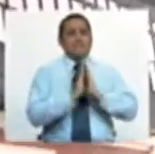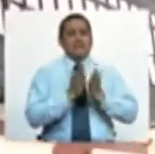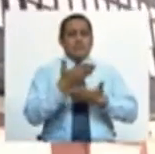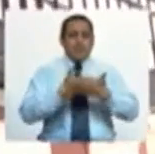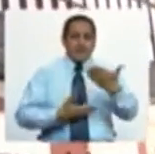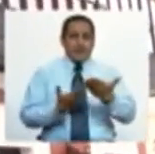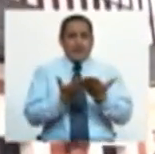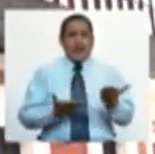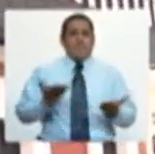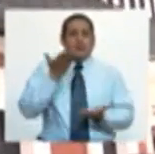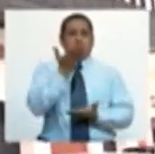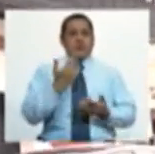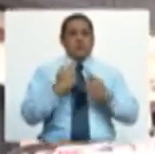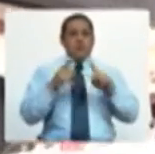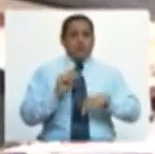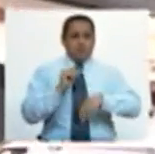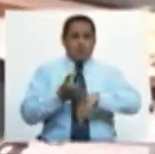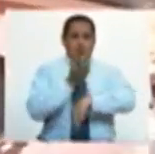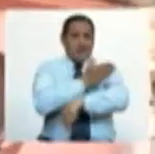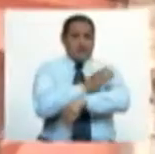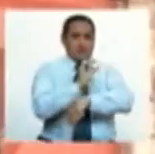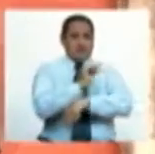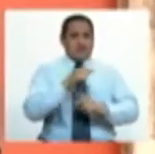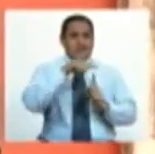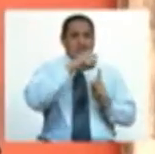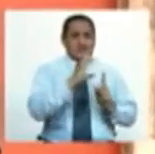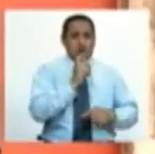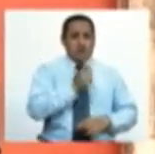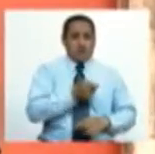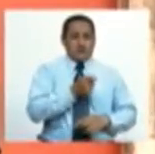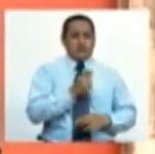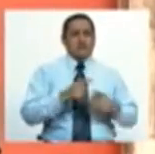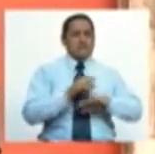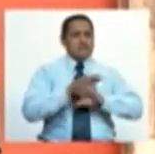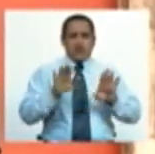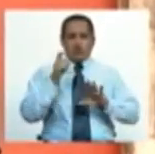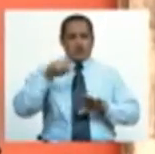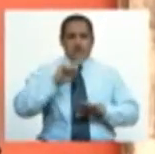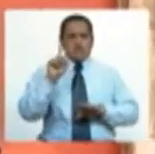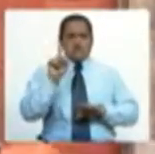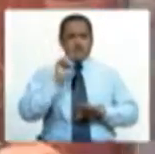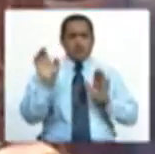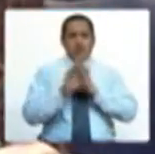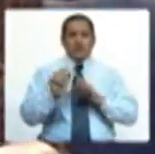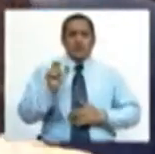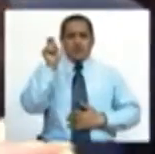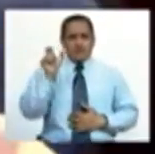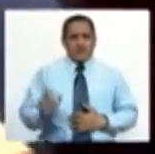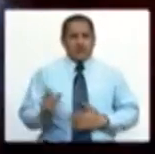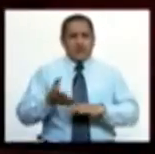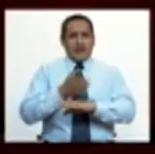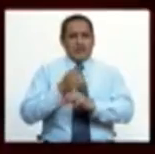solicitaba este recurso. Pero tras un reciente fallo del Tribunal Constitucional, ya no es necesaria la